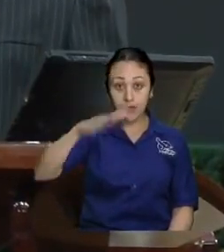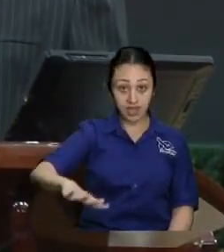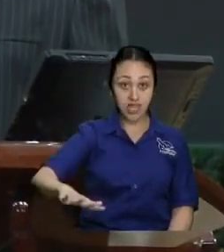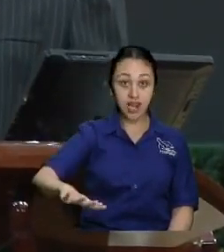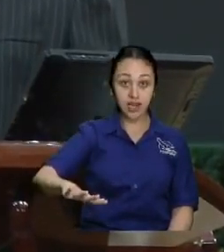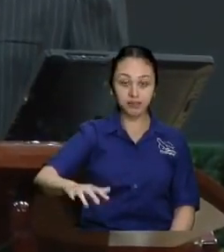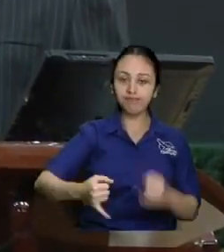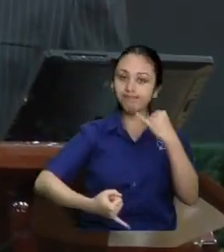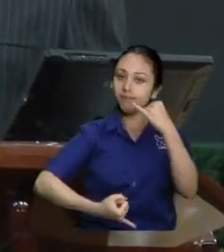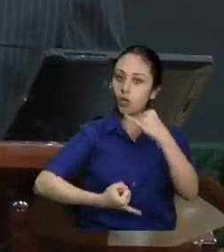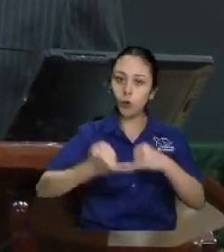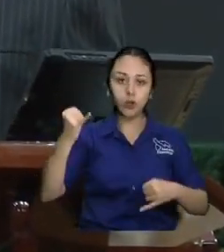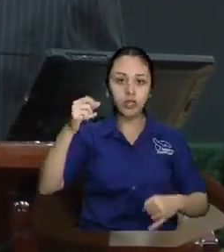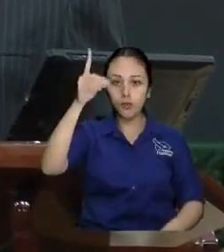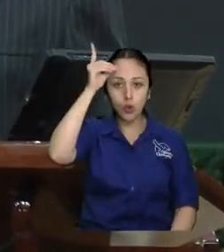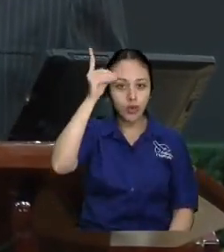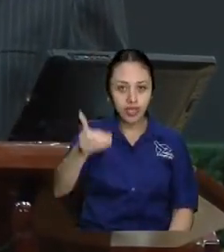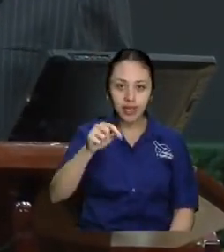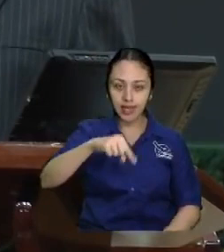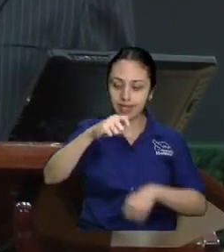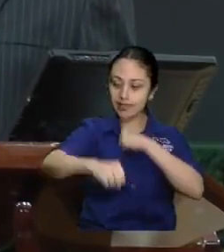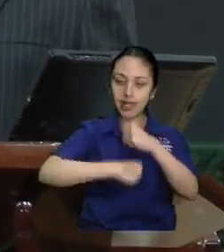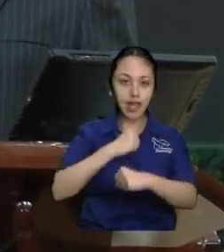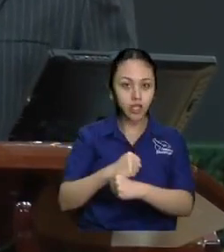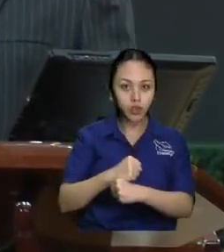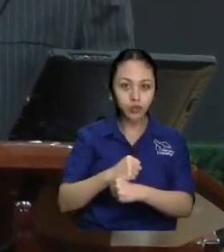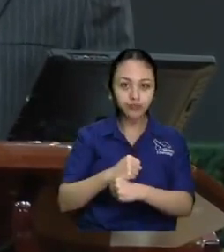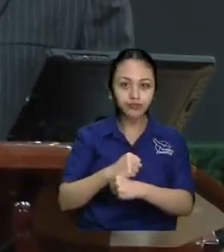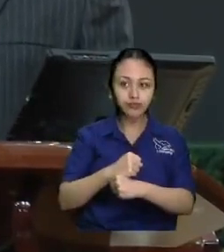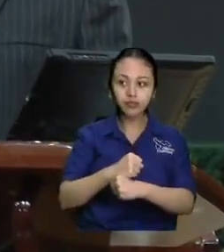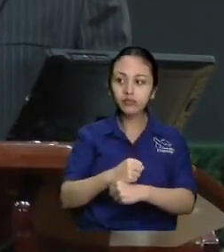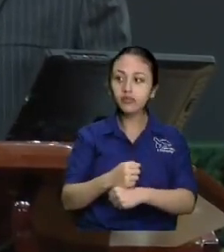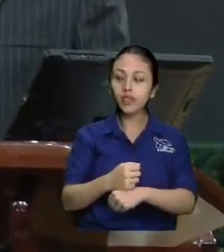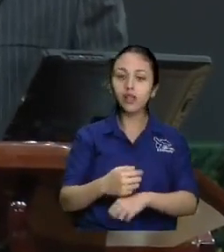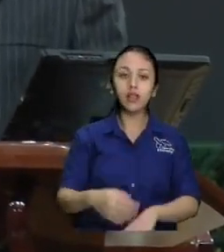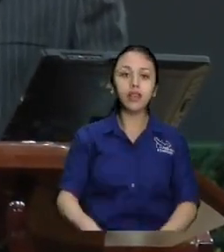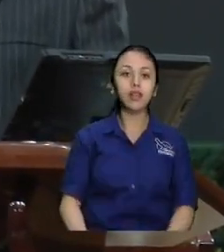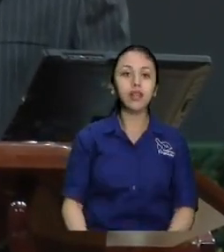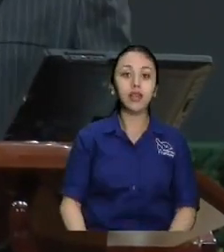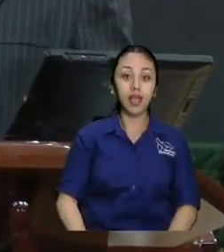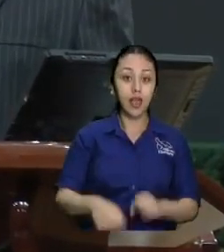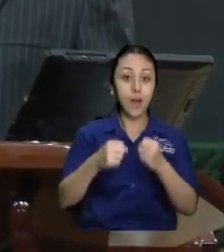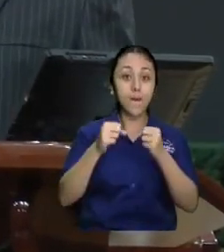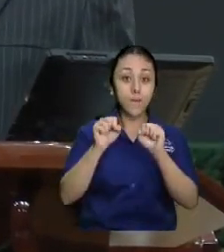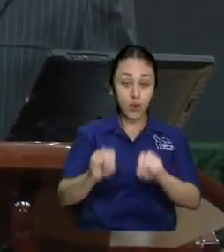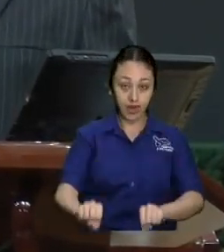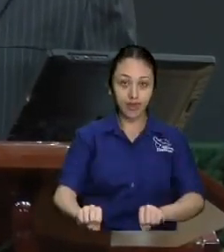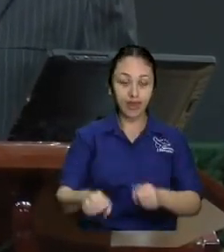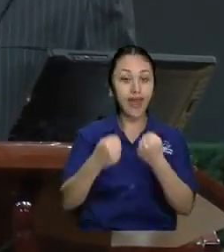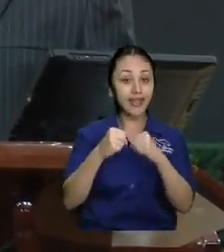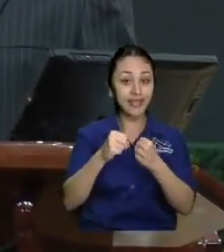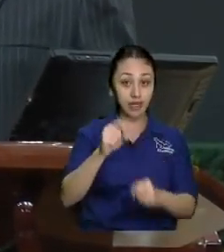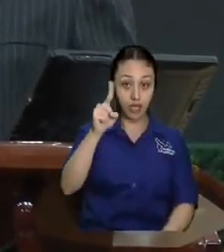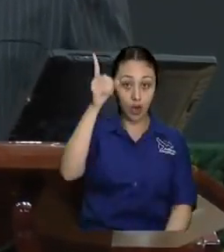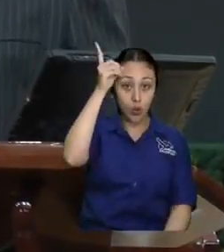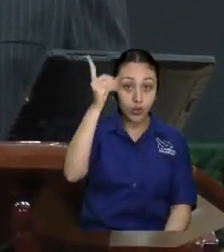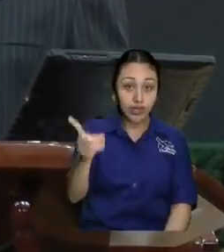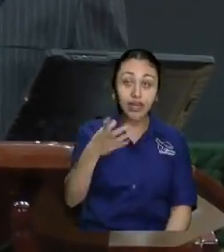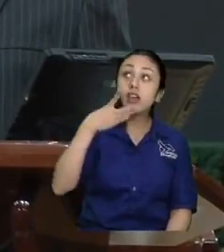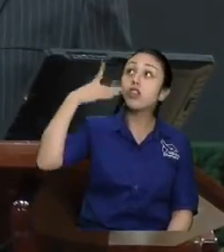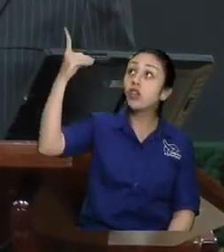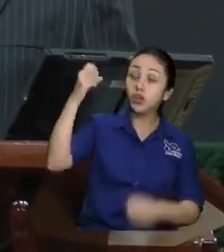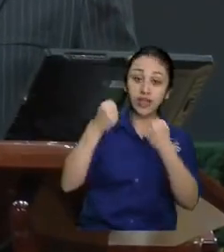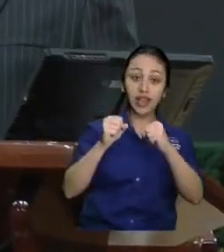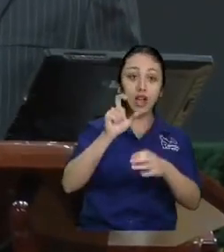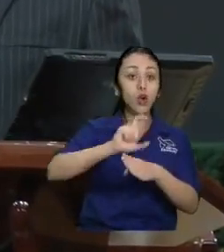profético, está la esencia que puede hacer que en un día Dios haga cosas en tu vida que no